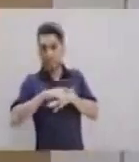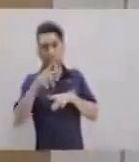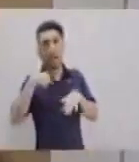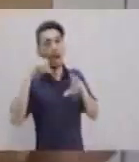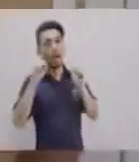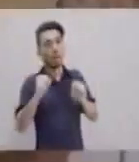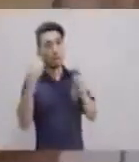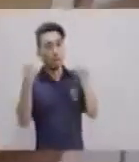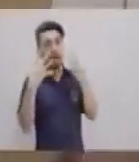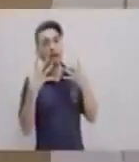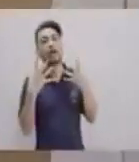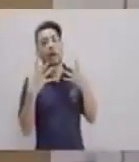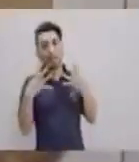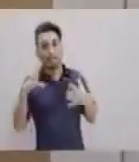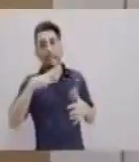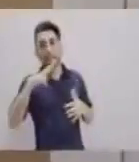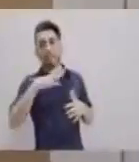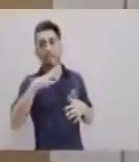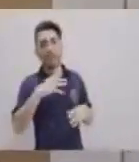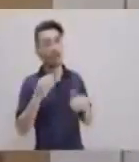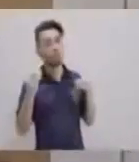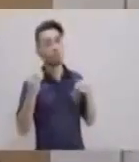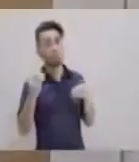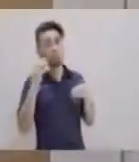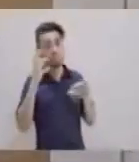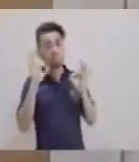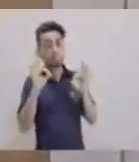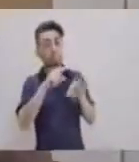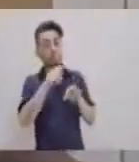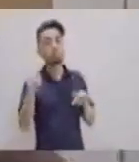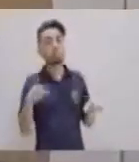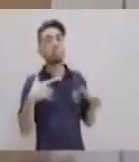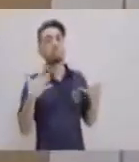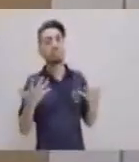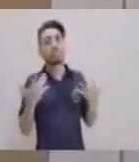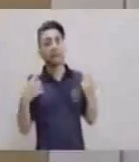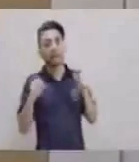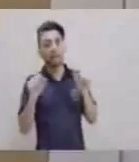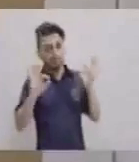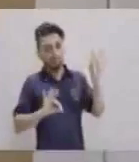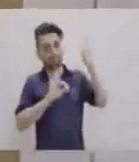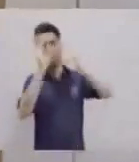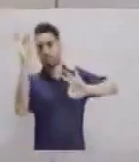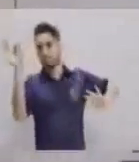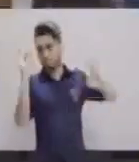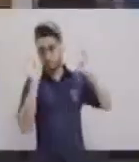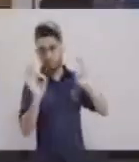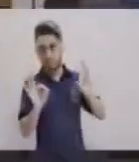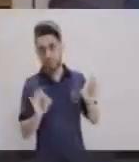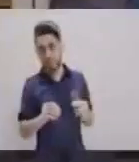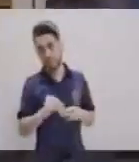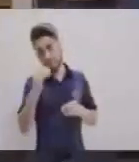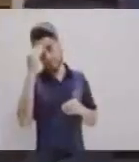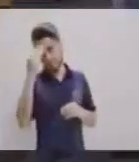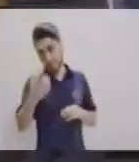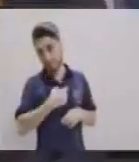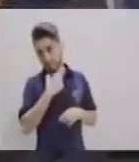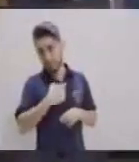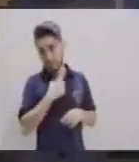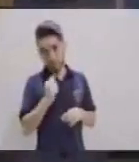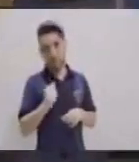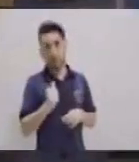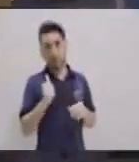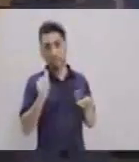eso nos va a permitir definitivamente tener mucha más eficacia al momento de hacer la gráfica de nuestras funciones. Bueno, profe, muchas